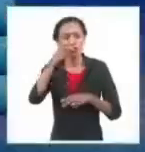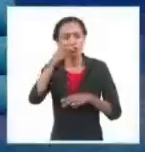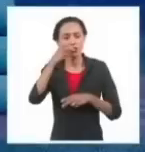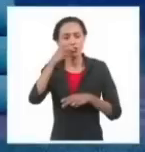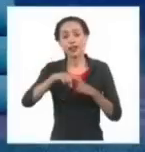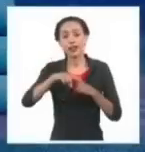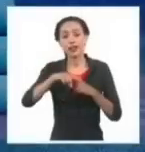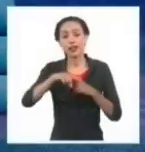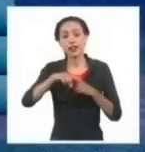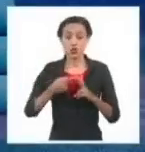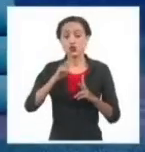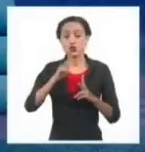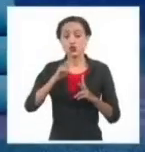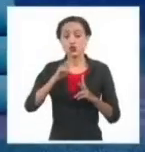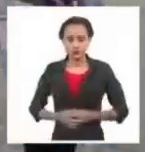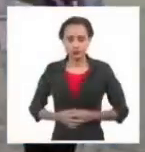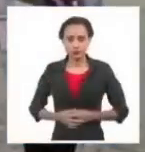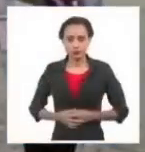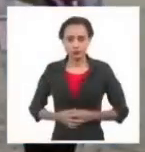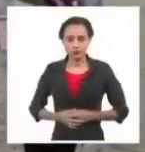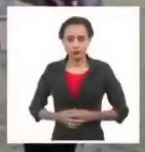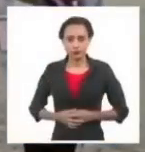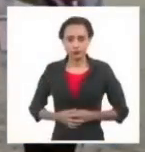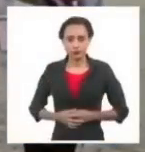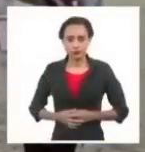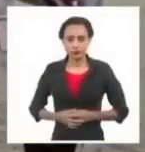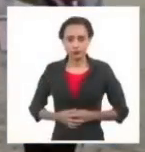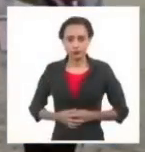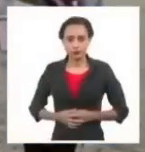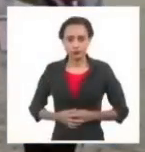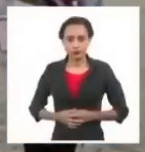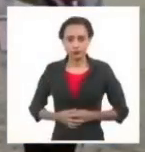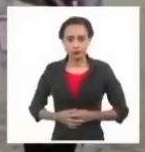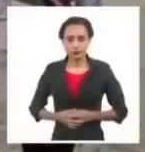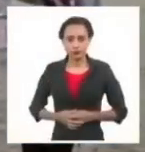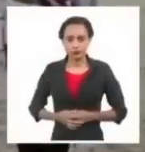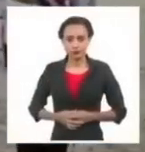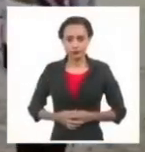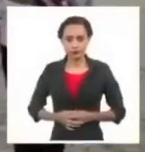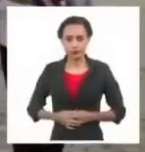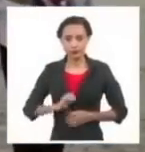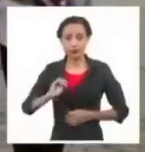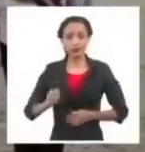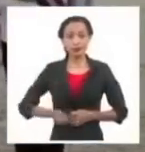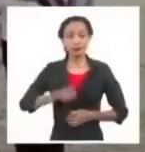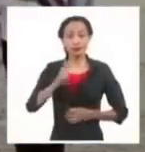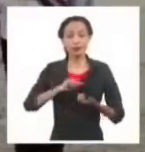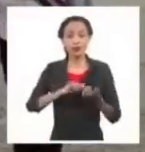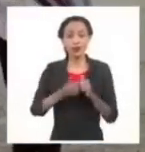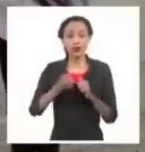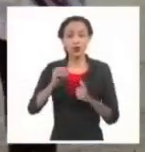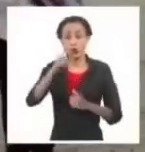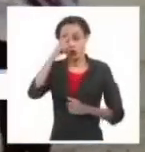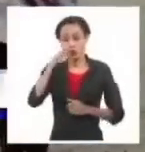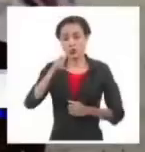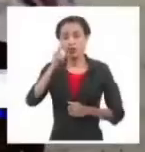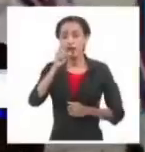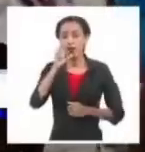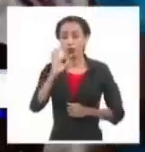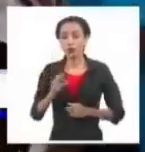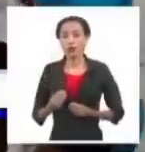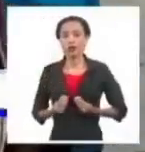firmado los médicos cuántos libros han firmado los todo el mundo es que a los comunistas le gusta que tú les mientan